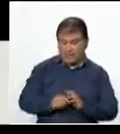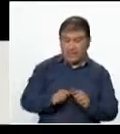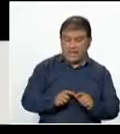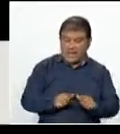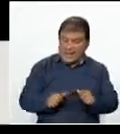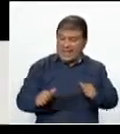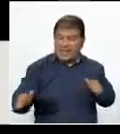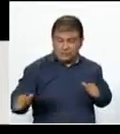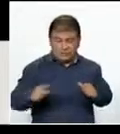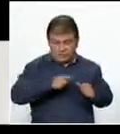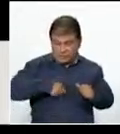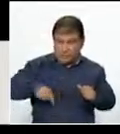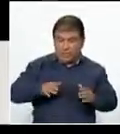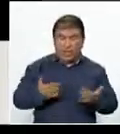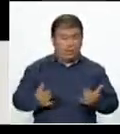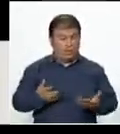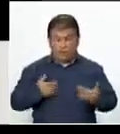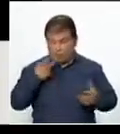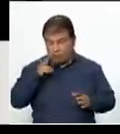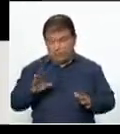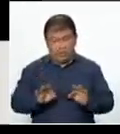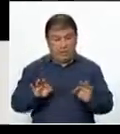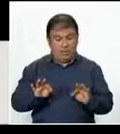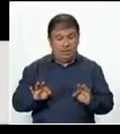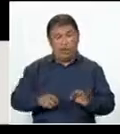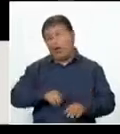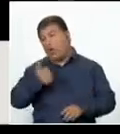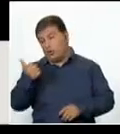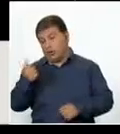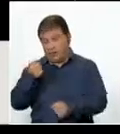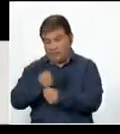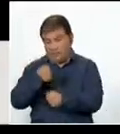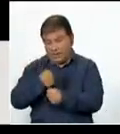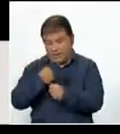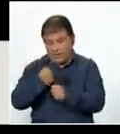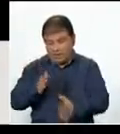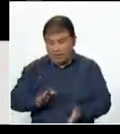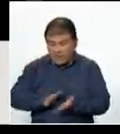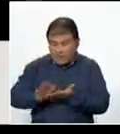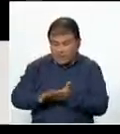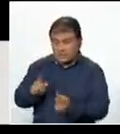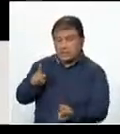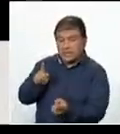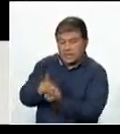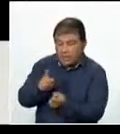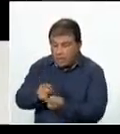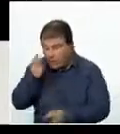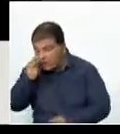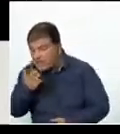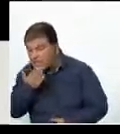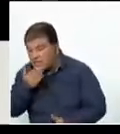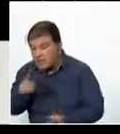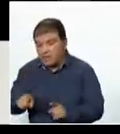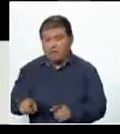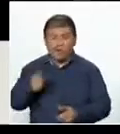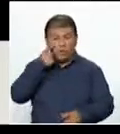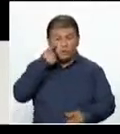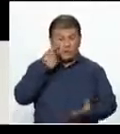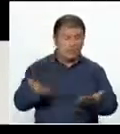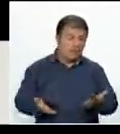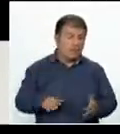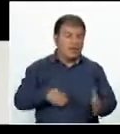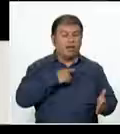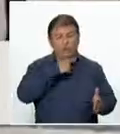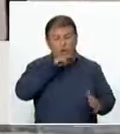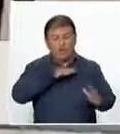todos nosotros, ¿no? Hasta el momento no hemos visto que algún otro trabajador de limpieza se haya acercado a identificar a esta mujer que ha